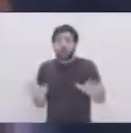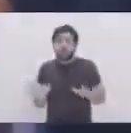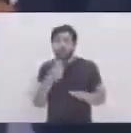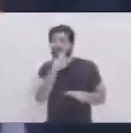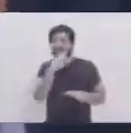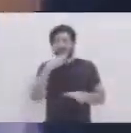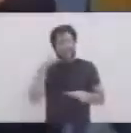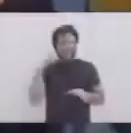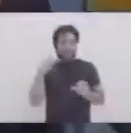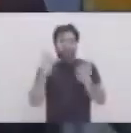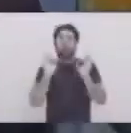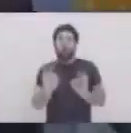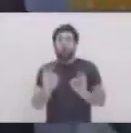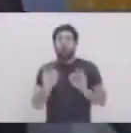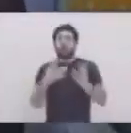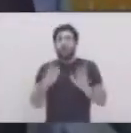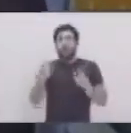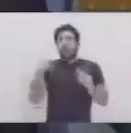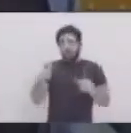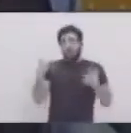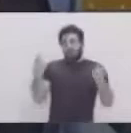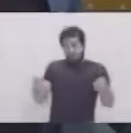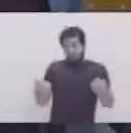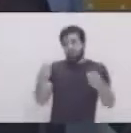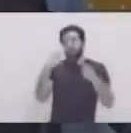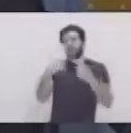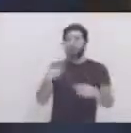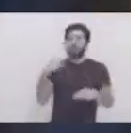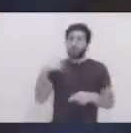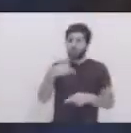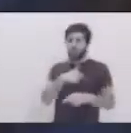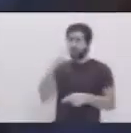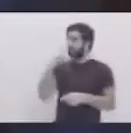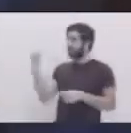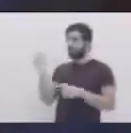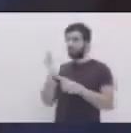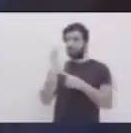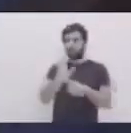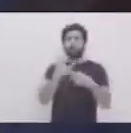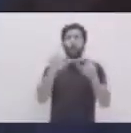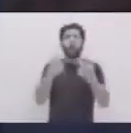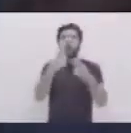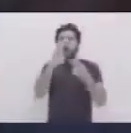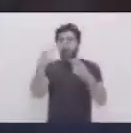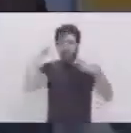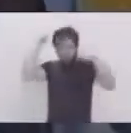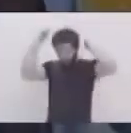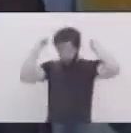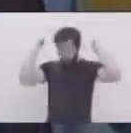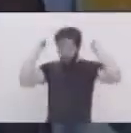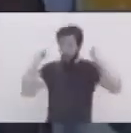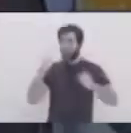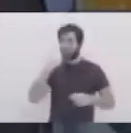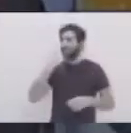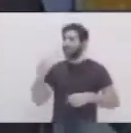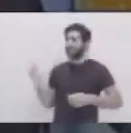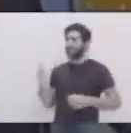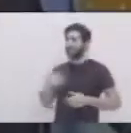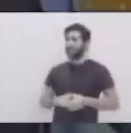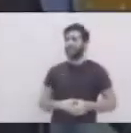puedan ver cómo queda. Wow. Queda de esta forma y ya tenemos la lana por acá atrás. ¿Quién se la pone?